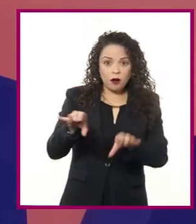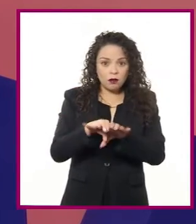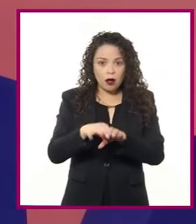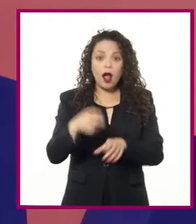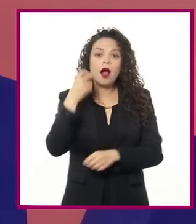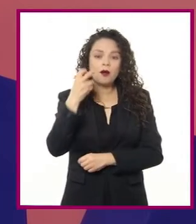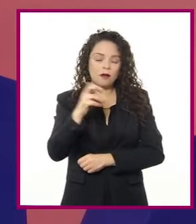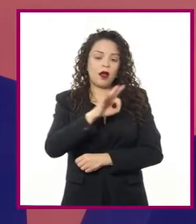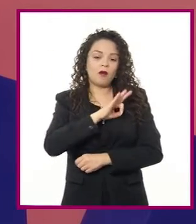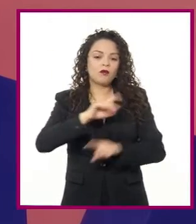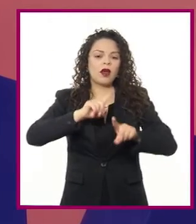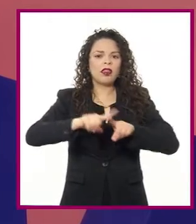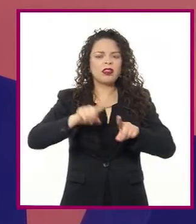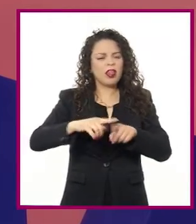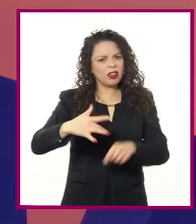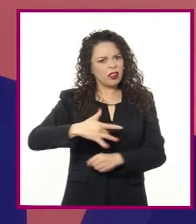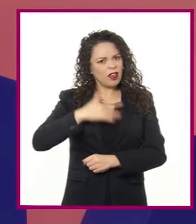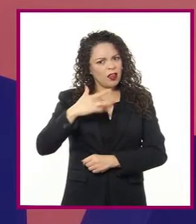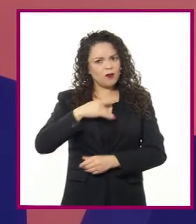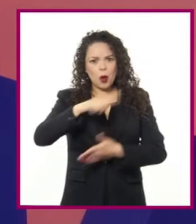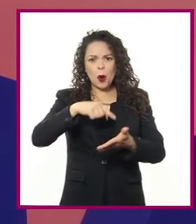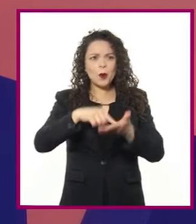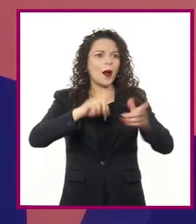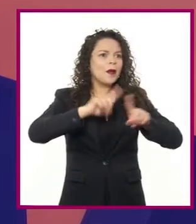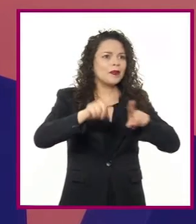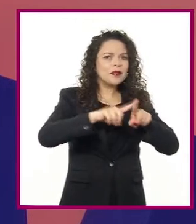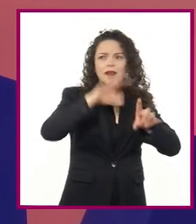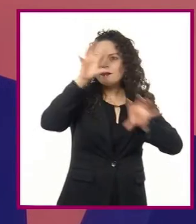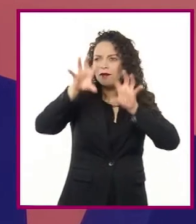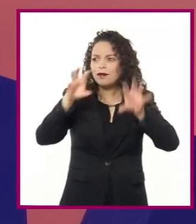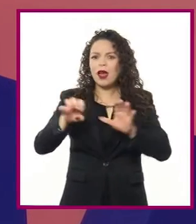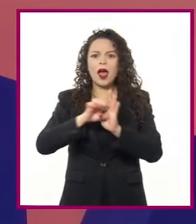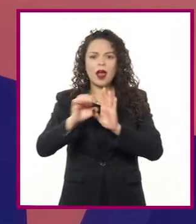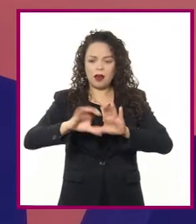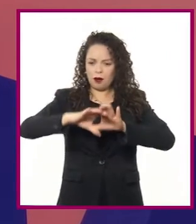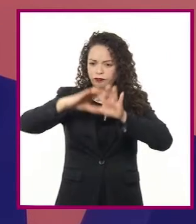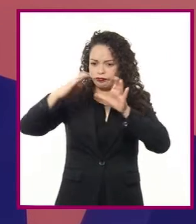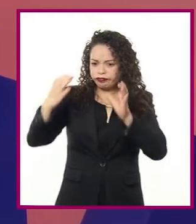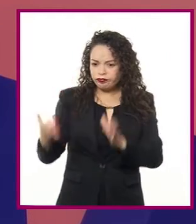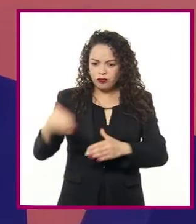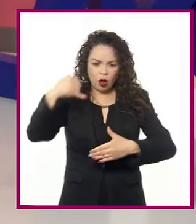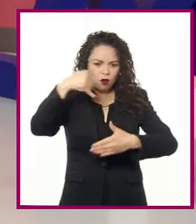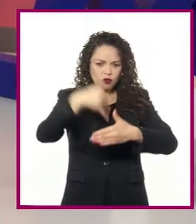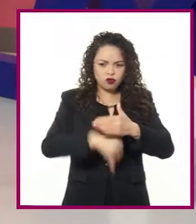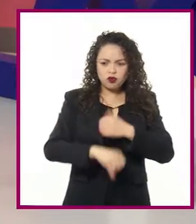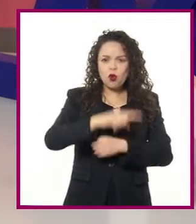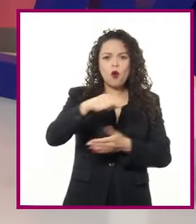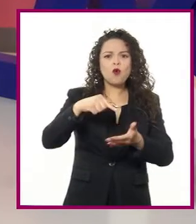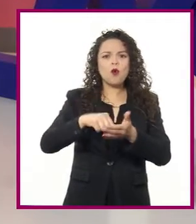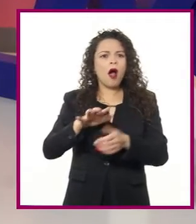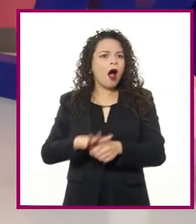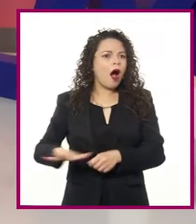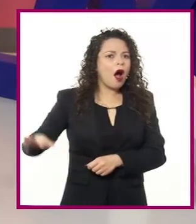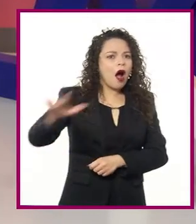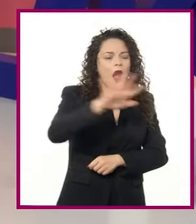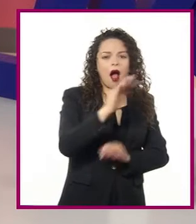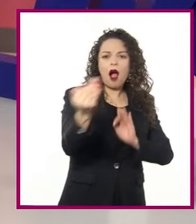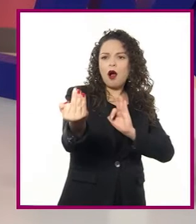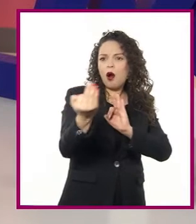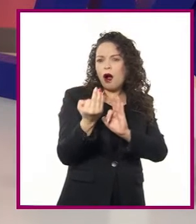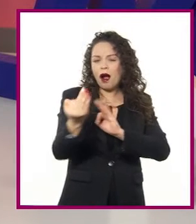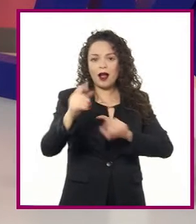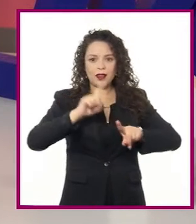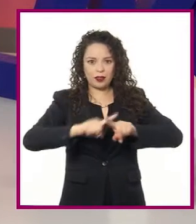diversos ambientes y sensaciones, como profundidad, volumen o espacio. Veamos el siguiente video en el